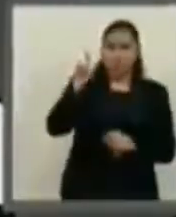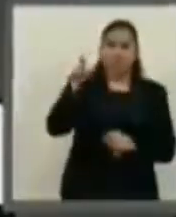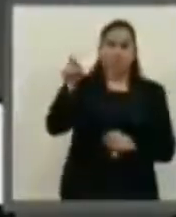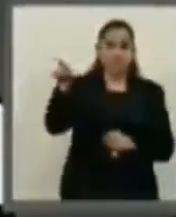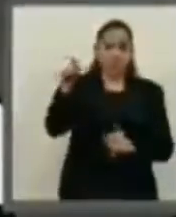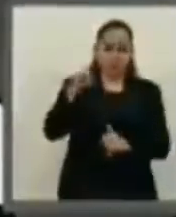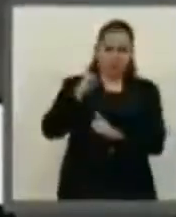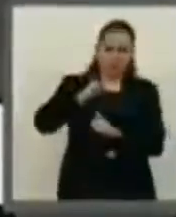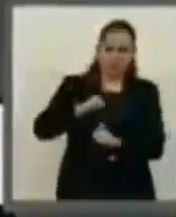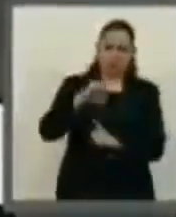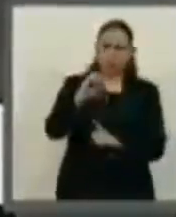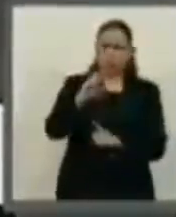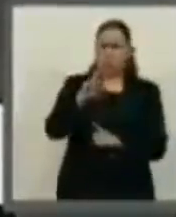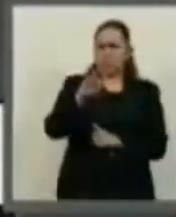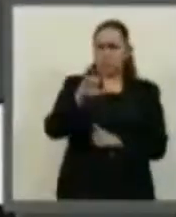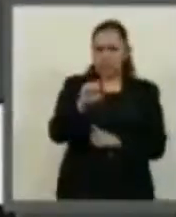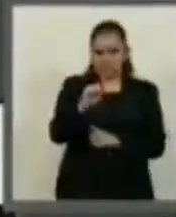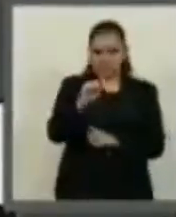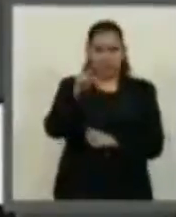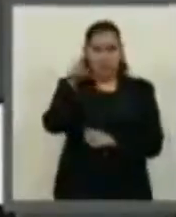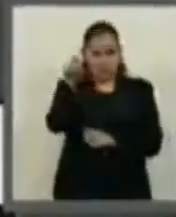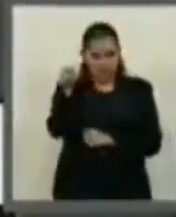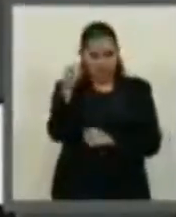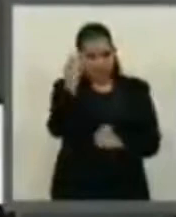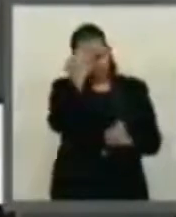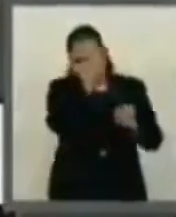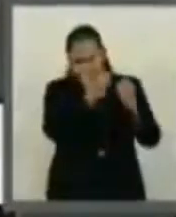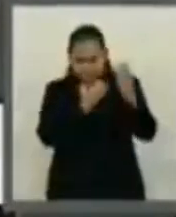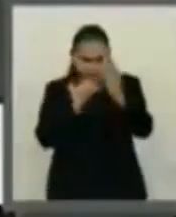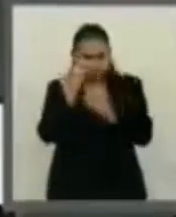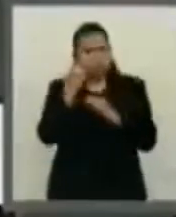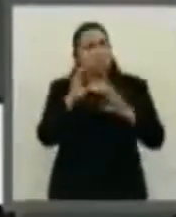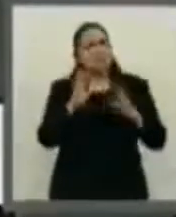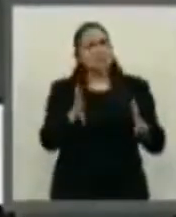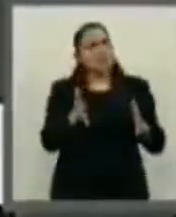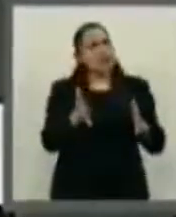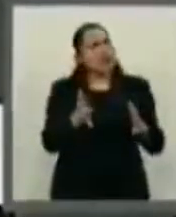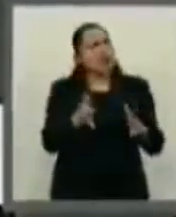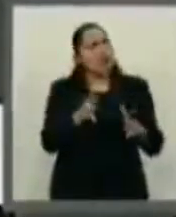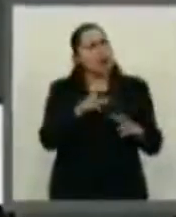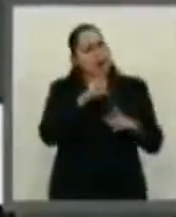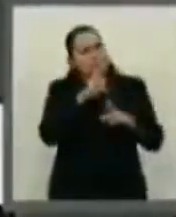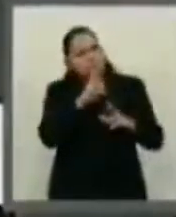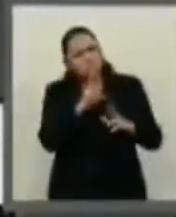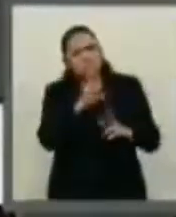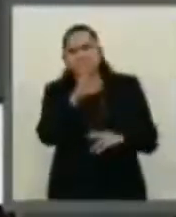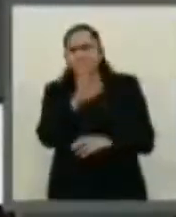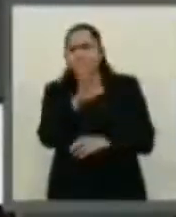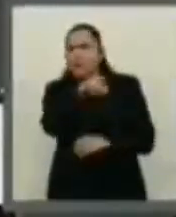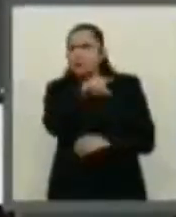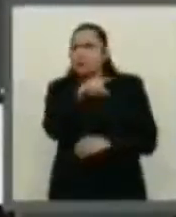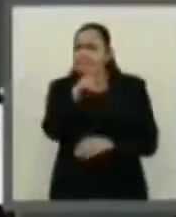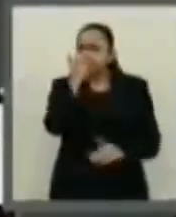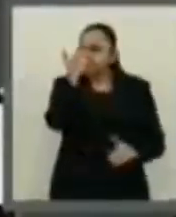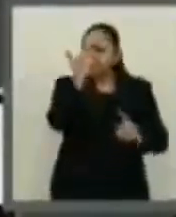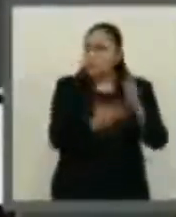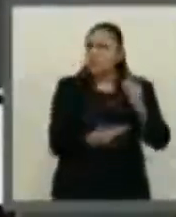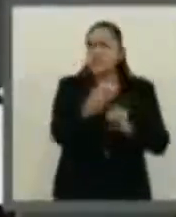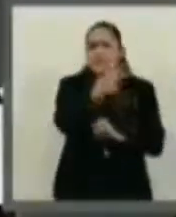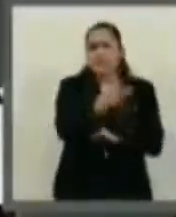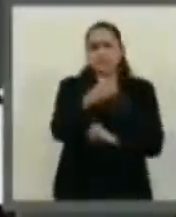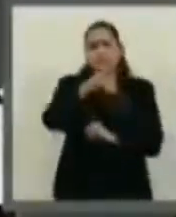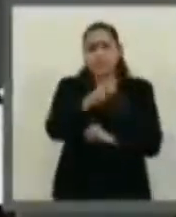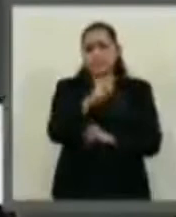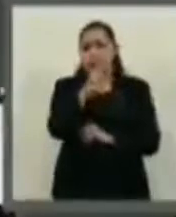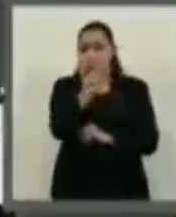el Orfis acaba de determinar que hay un probable daño patrimonial de 338 millones